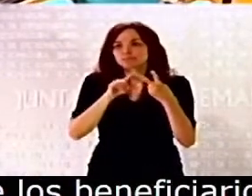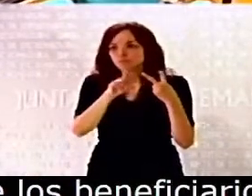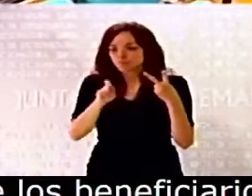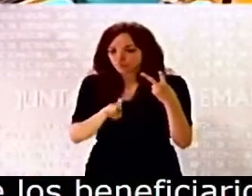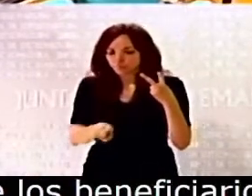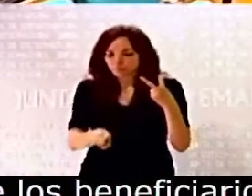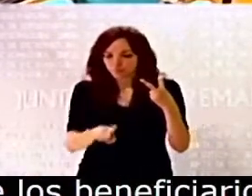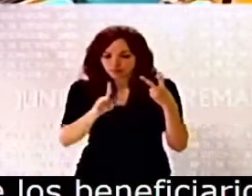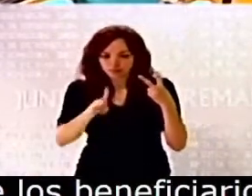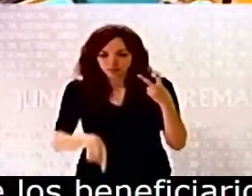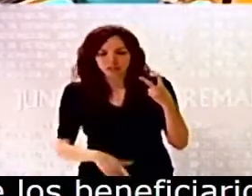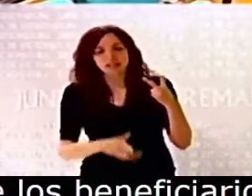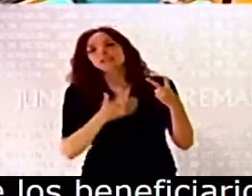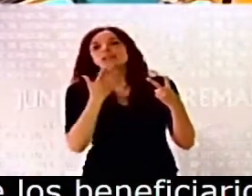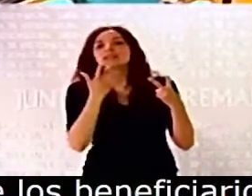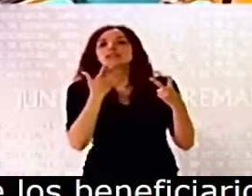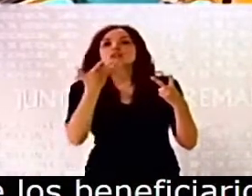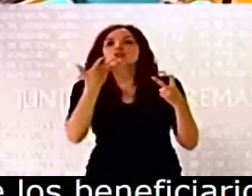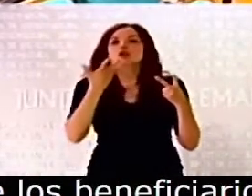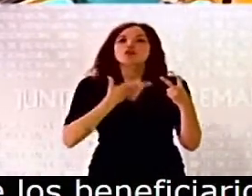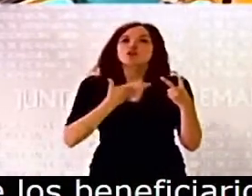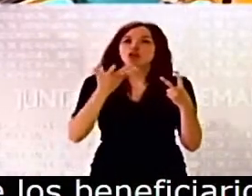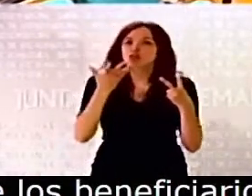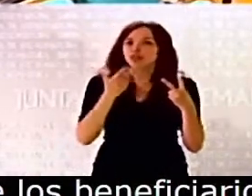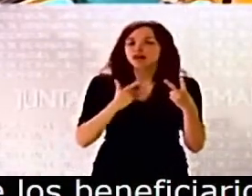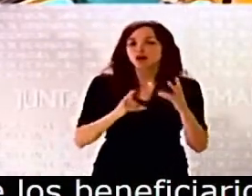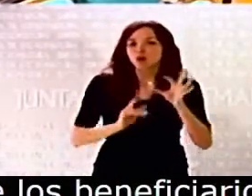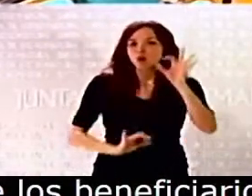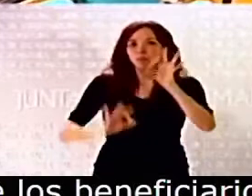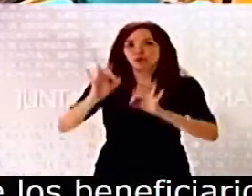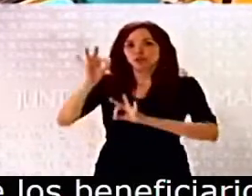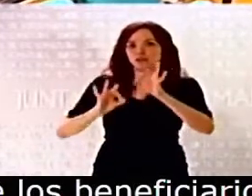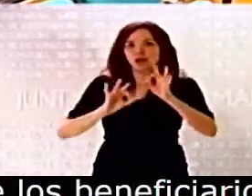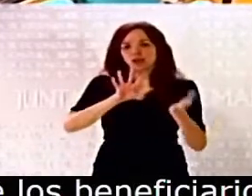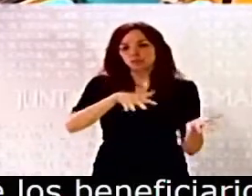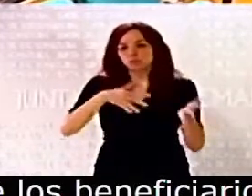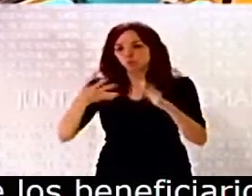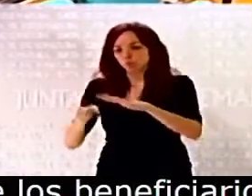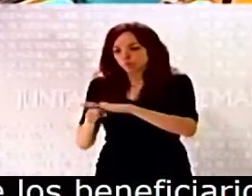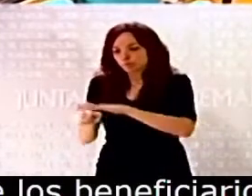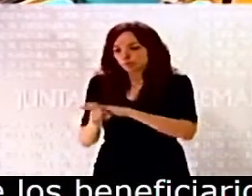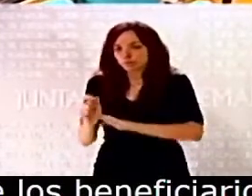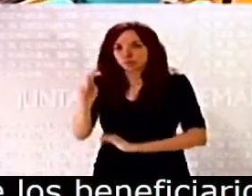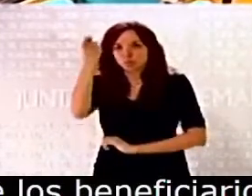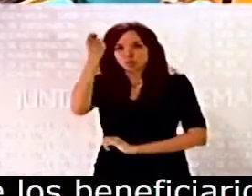el nivel, si se conoce el porcentaje de inserción que se ha logrado.